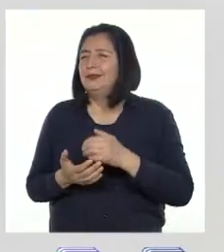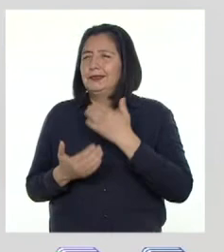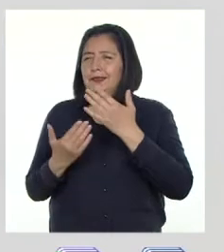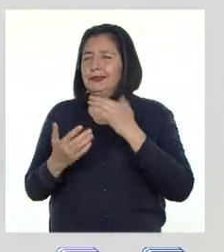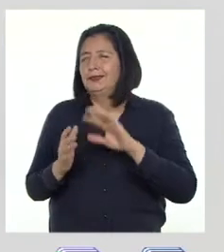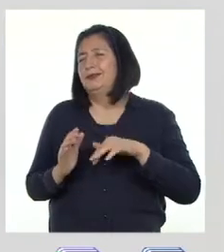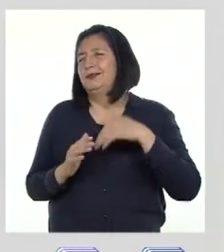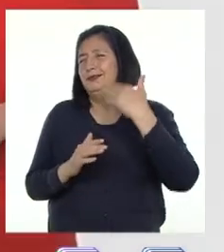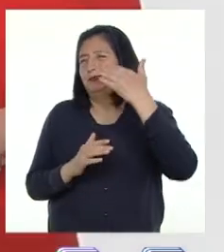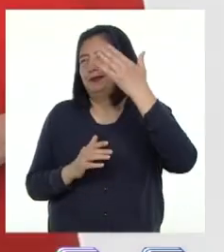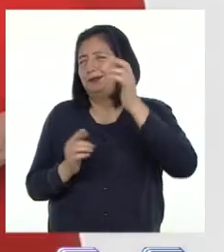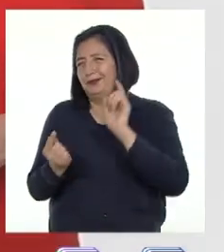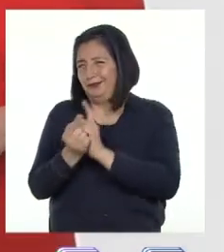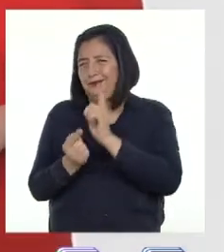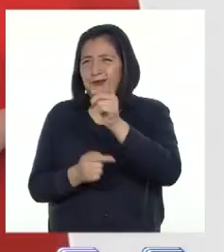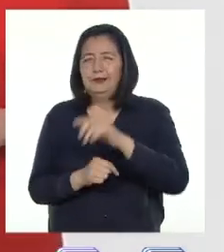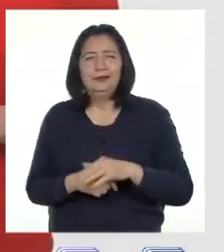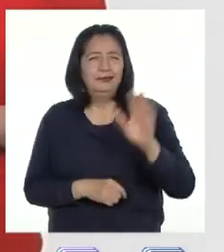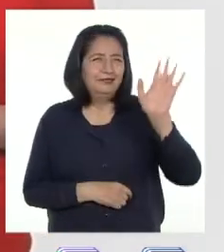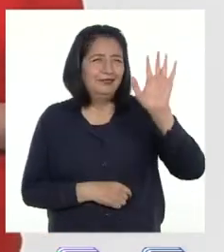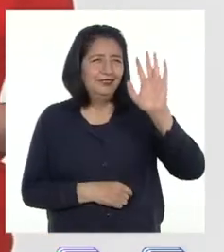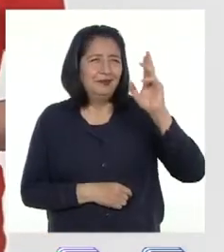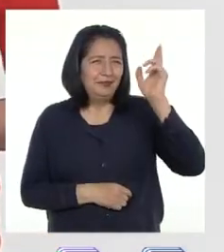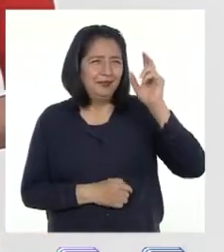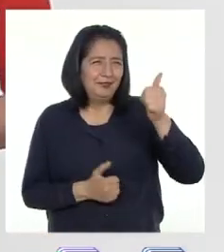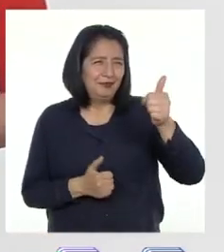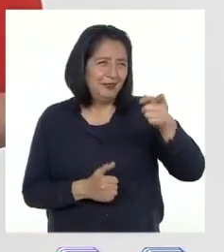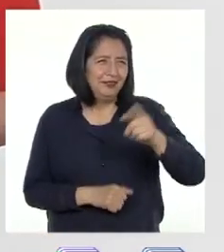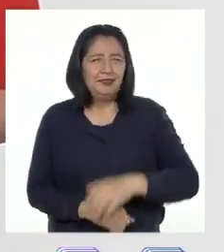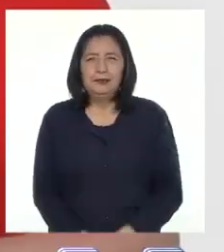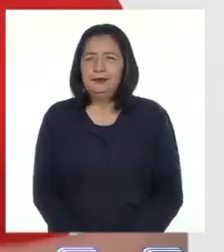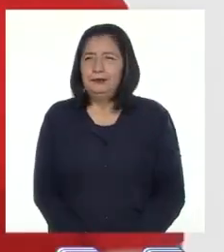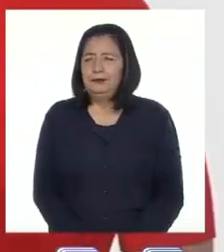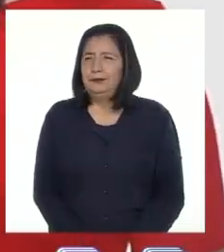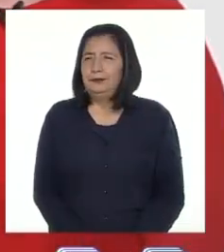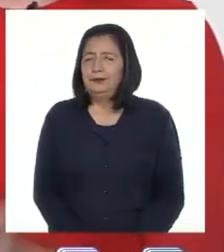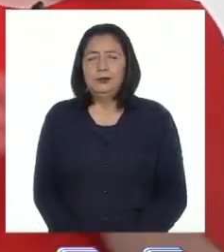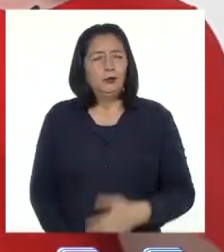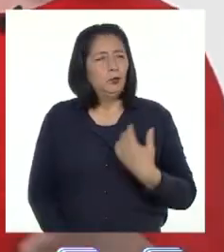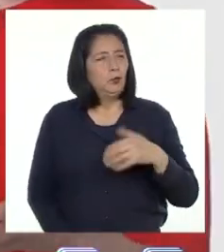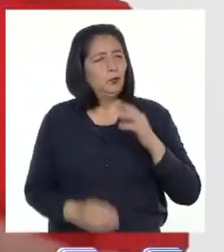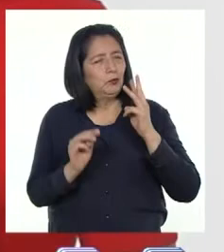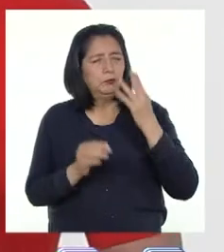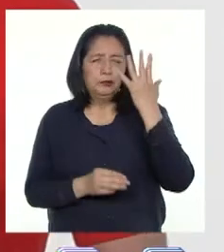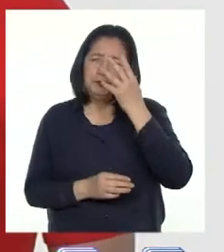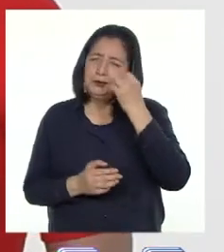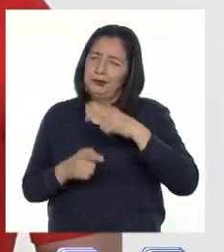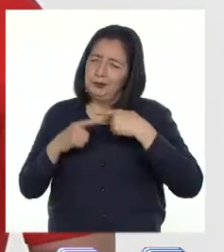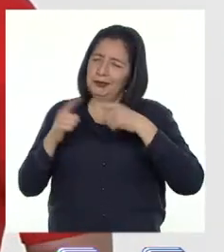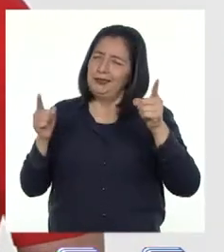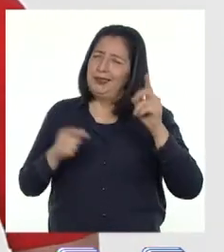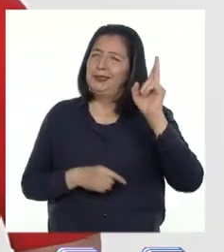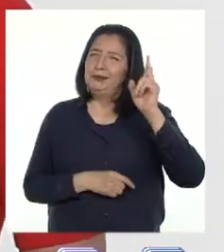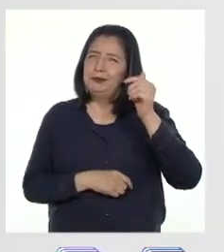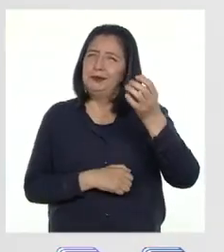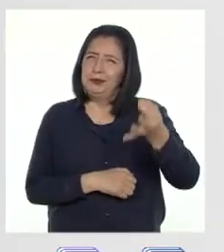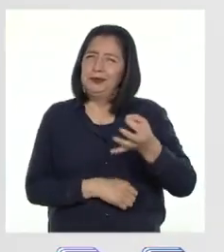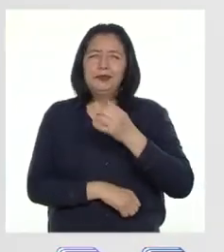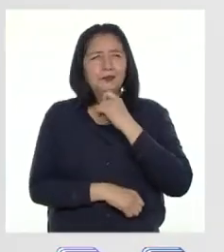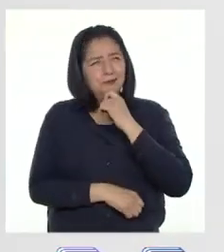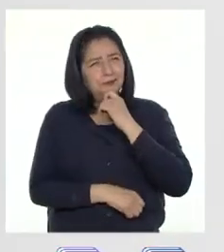una próxima oportunidad. Hasta pronto, profesor. Que le vaya bien. ¡Wow! Qué lindo mensaje nos ha dejado el profesor,